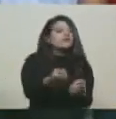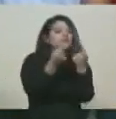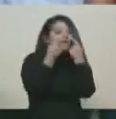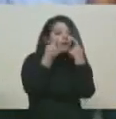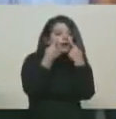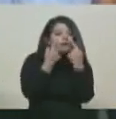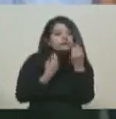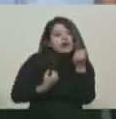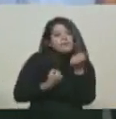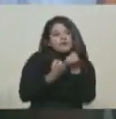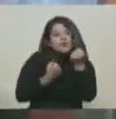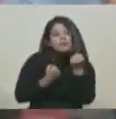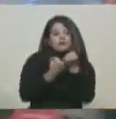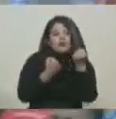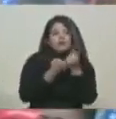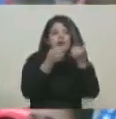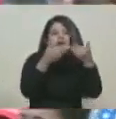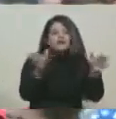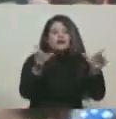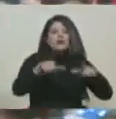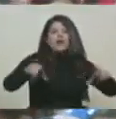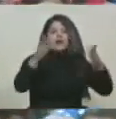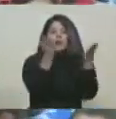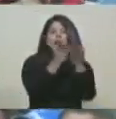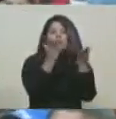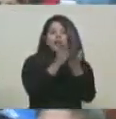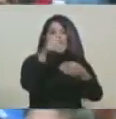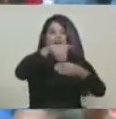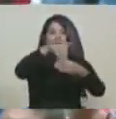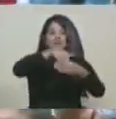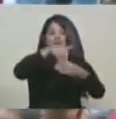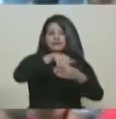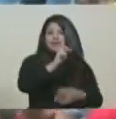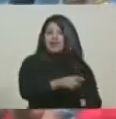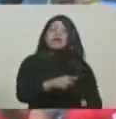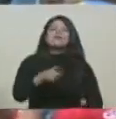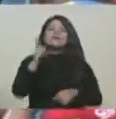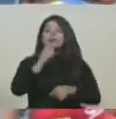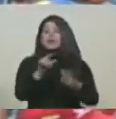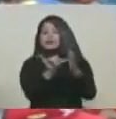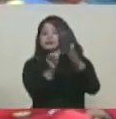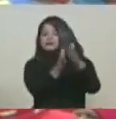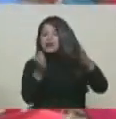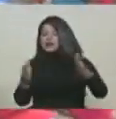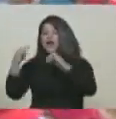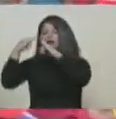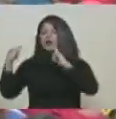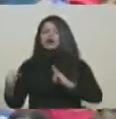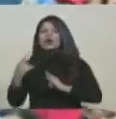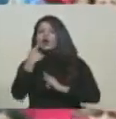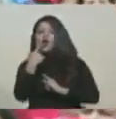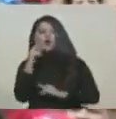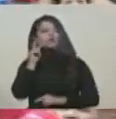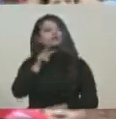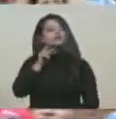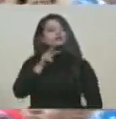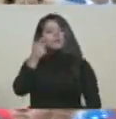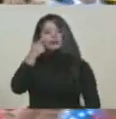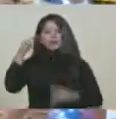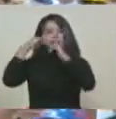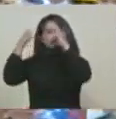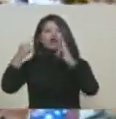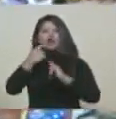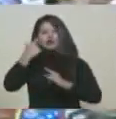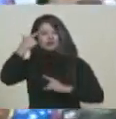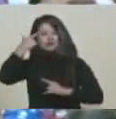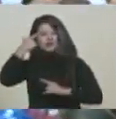centro. Cada centro electoral debe tener instalado un punto rojo al lado. Punto rojo